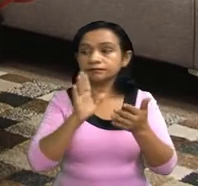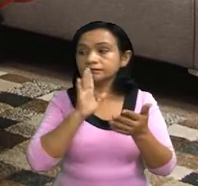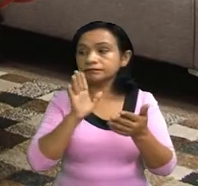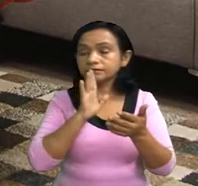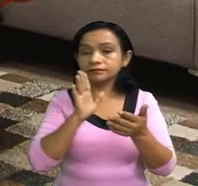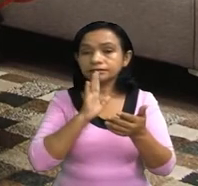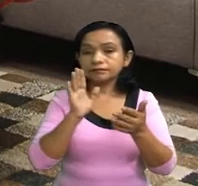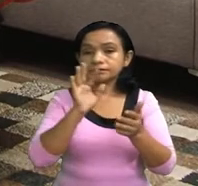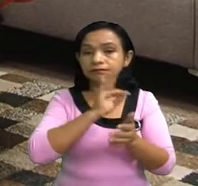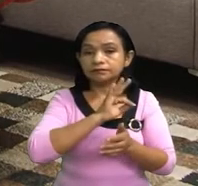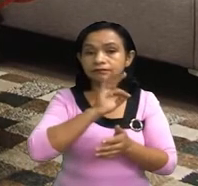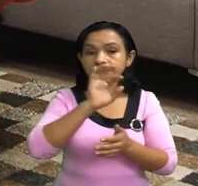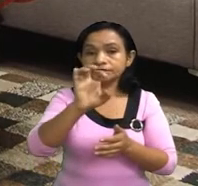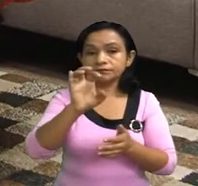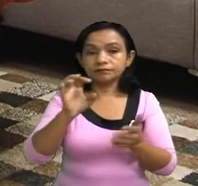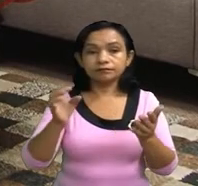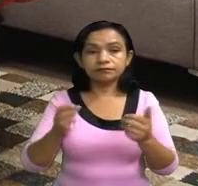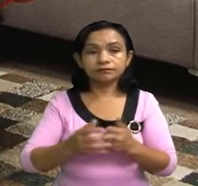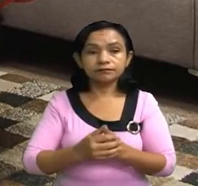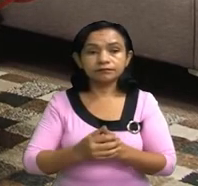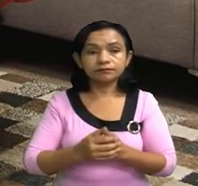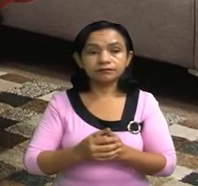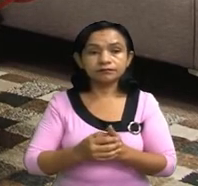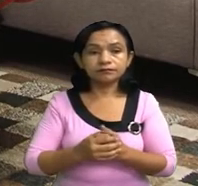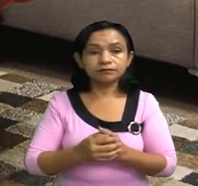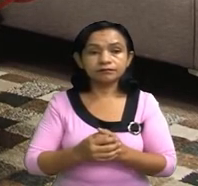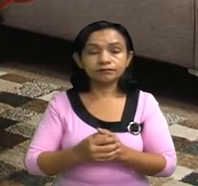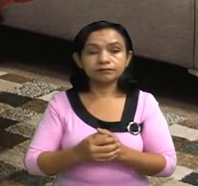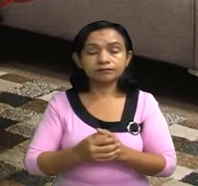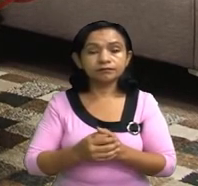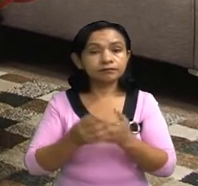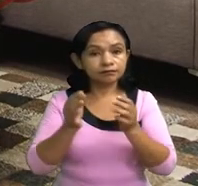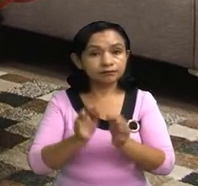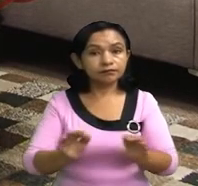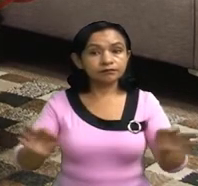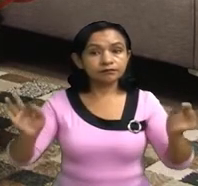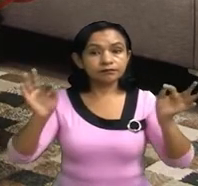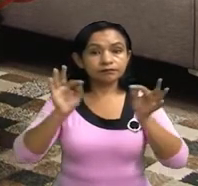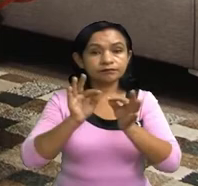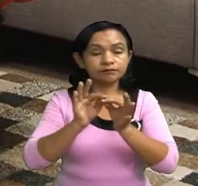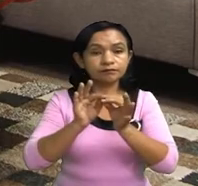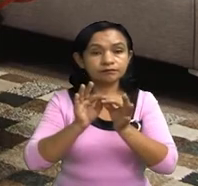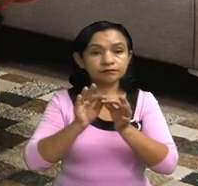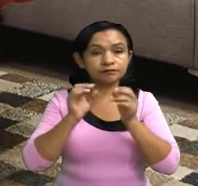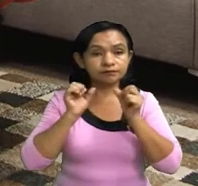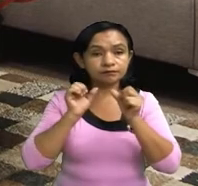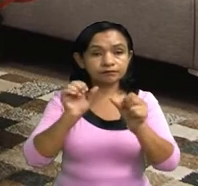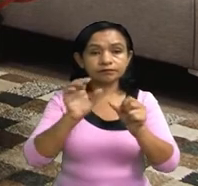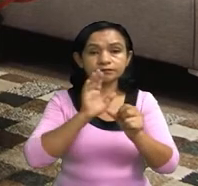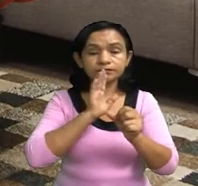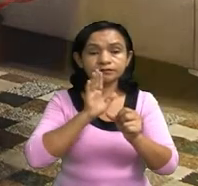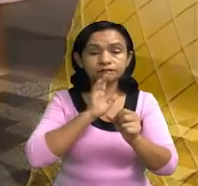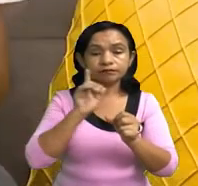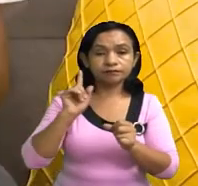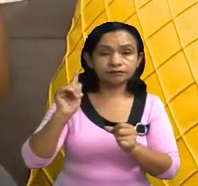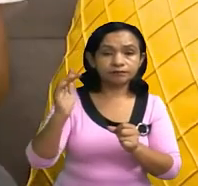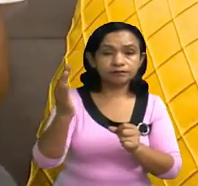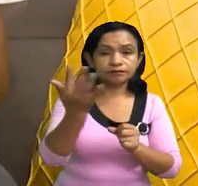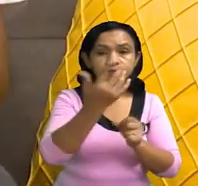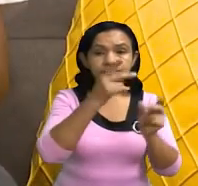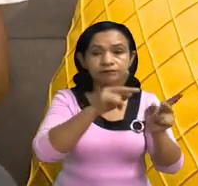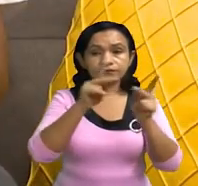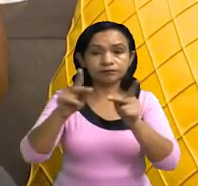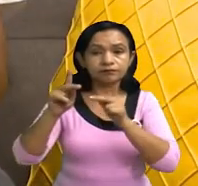fe, y no hay otro término, creo yo. Y sin duda muy interesante eso. Ustedes se mantienen en conversación con toda la feligresía a nivel